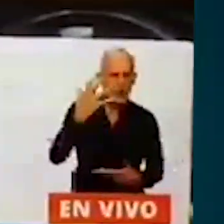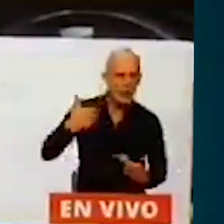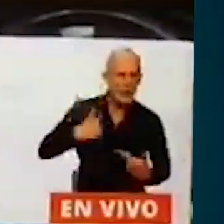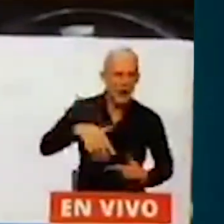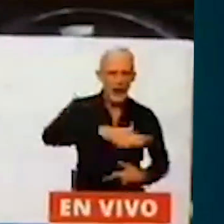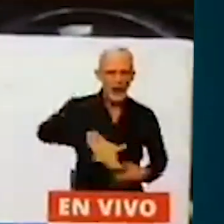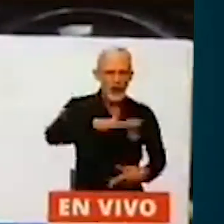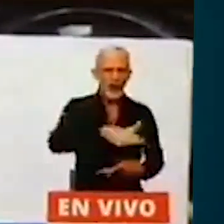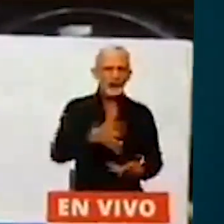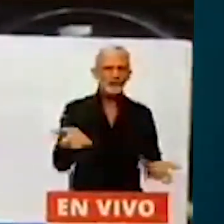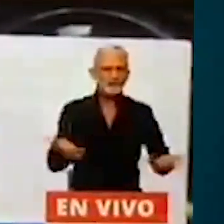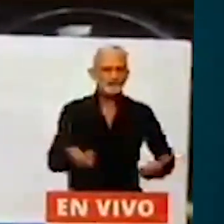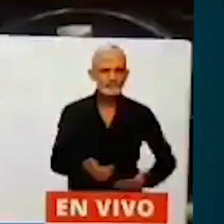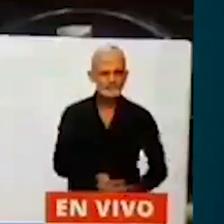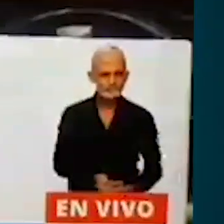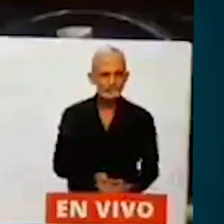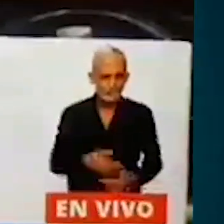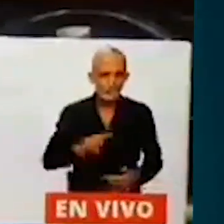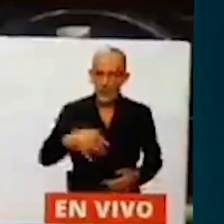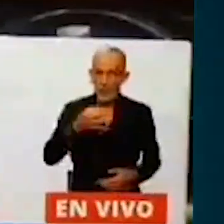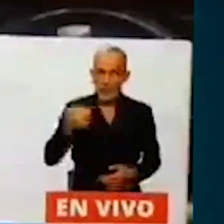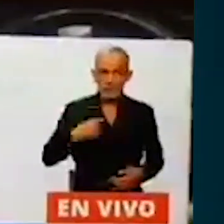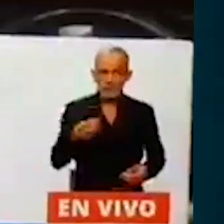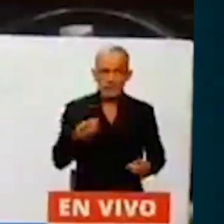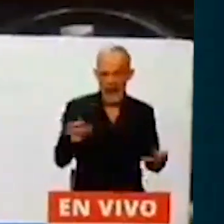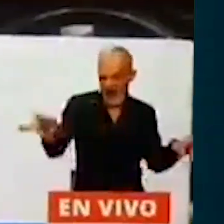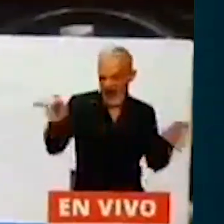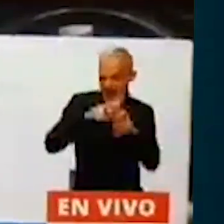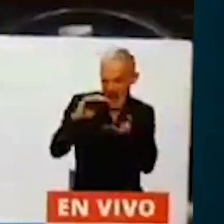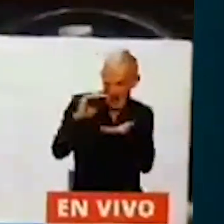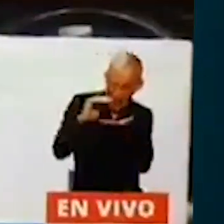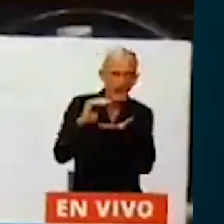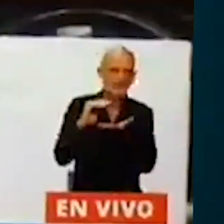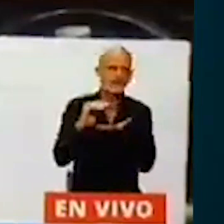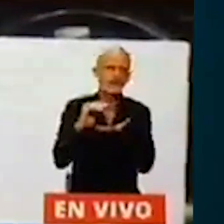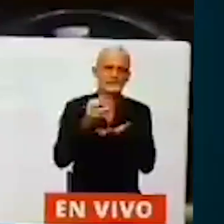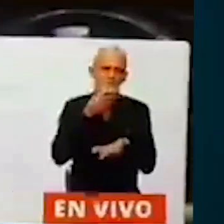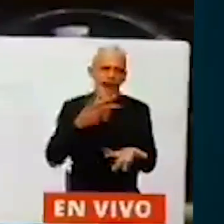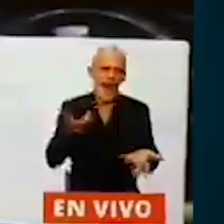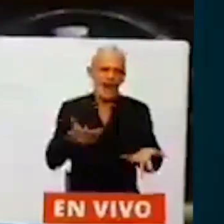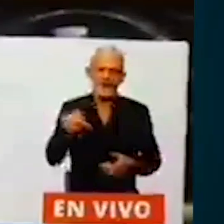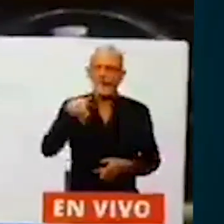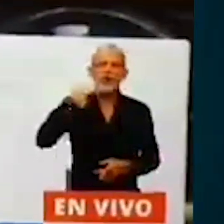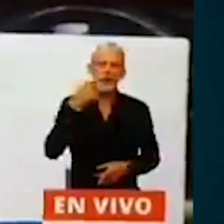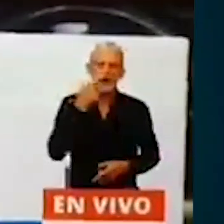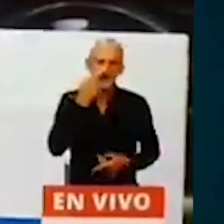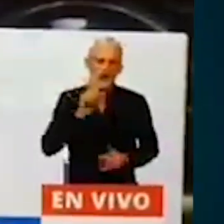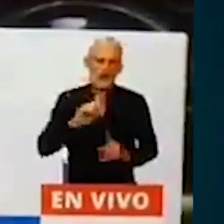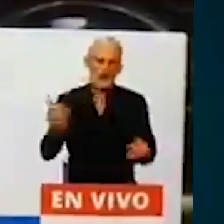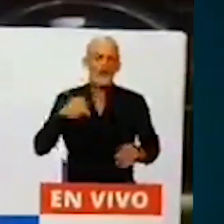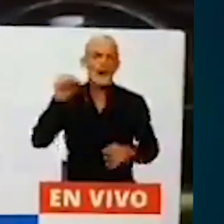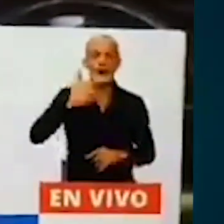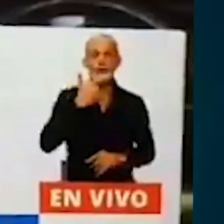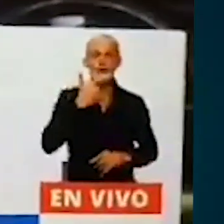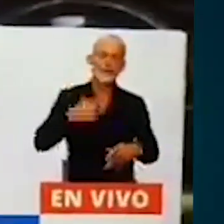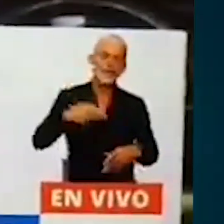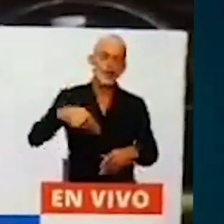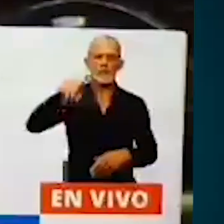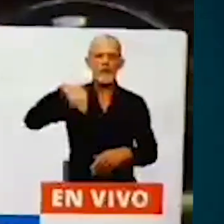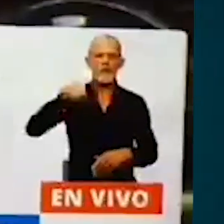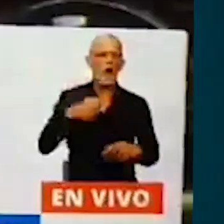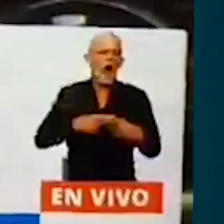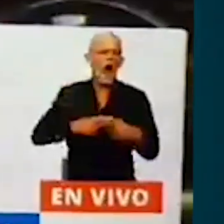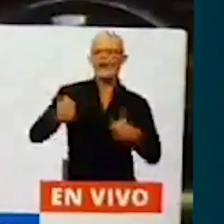Señor presidente, tengo la certeza de que no vamos a recaudar la moneda, pero eso a ustedes no les interesa. Lo cierto es que hoy, el 17 de noviembre, ustedes